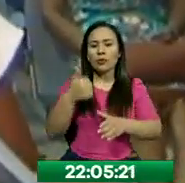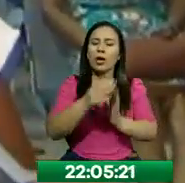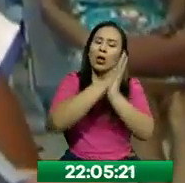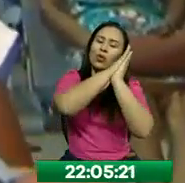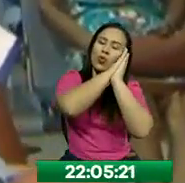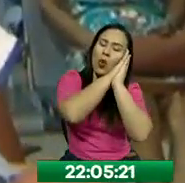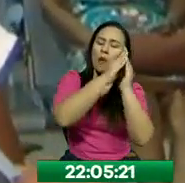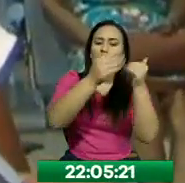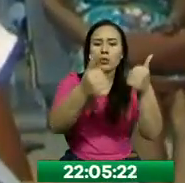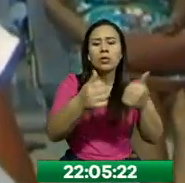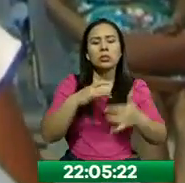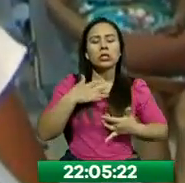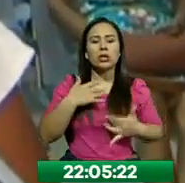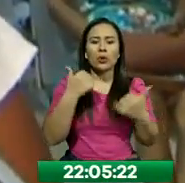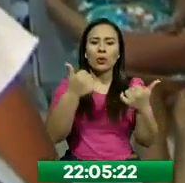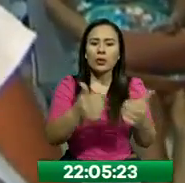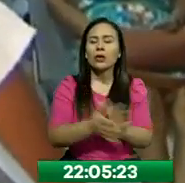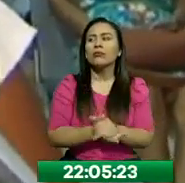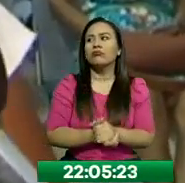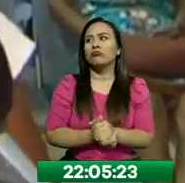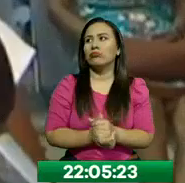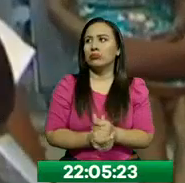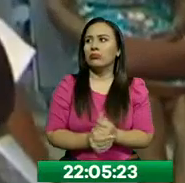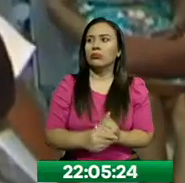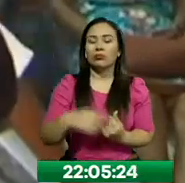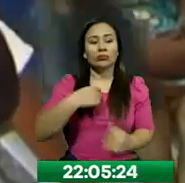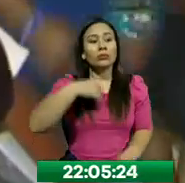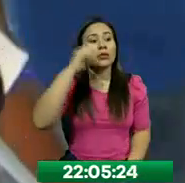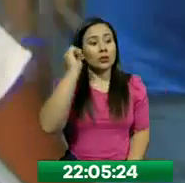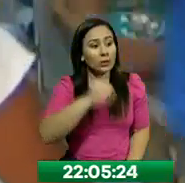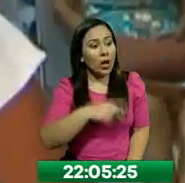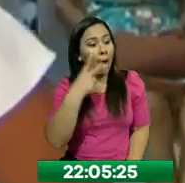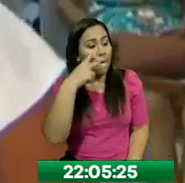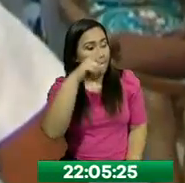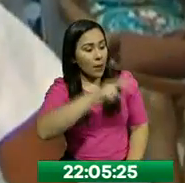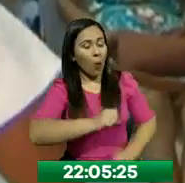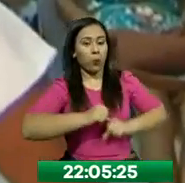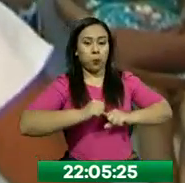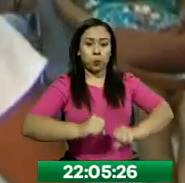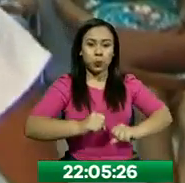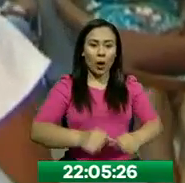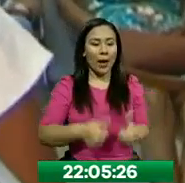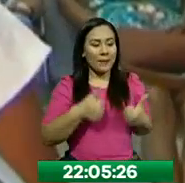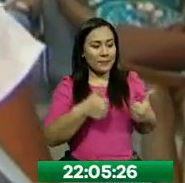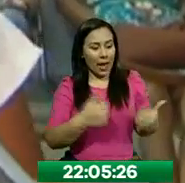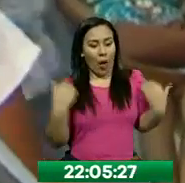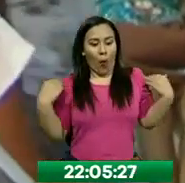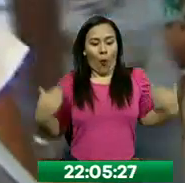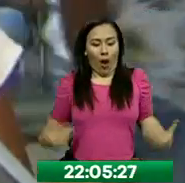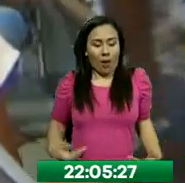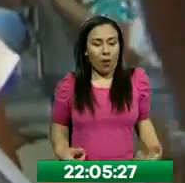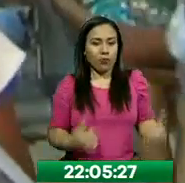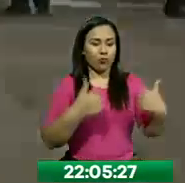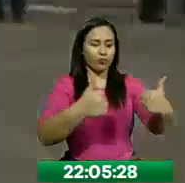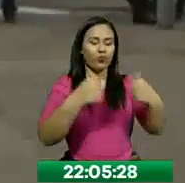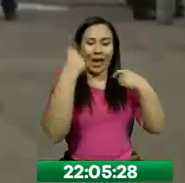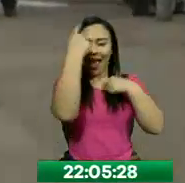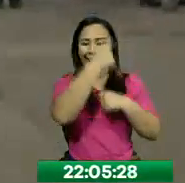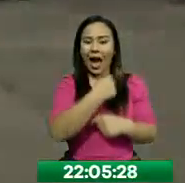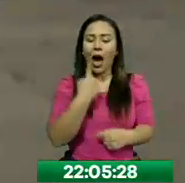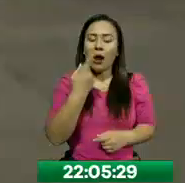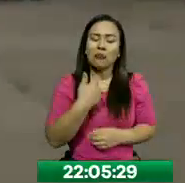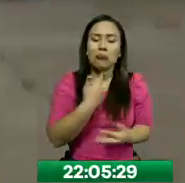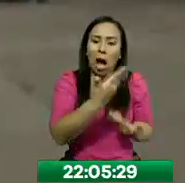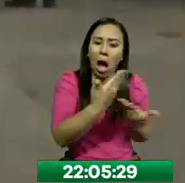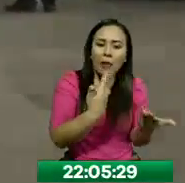duermo bien me siento bien y le digo si lo hace se te ve que estás gordo ya tienes el cuerpo ya tiene ya ha de ser josé de antes sin embargo